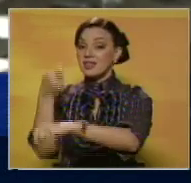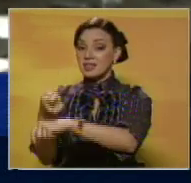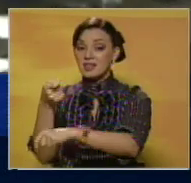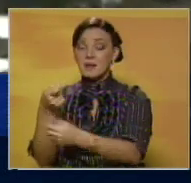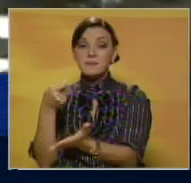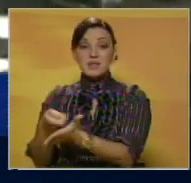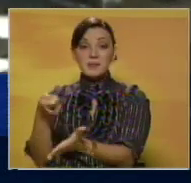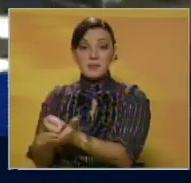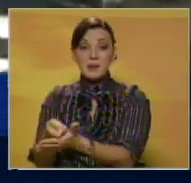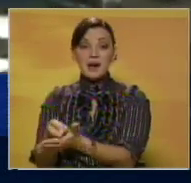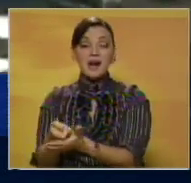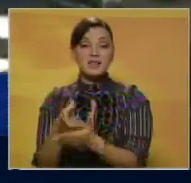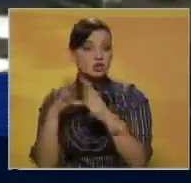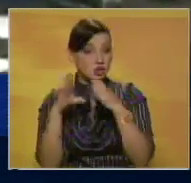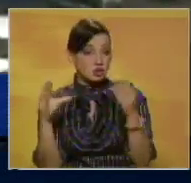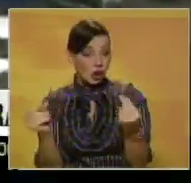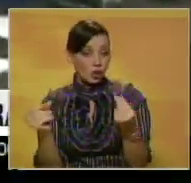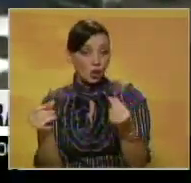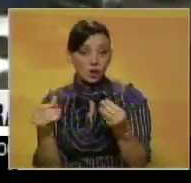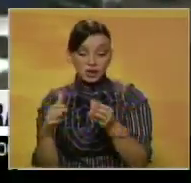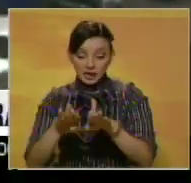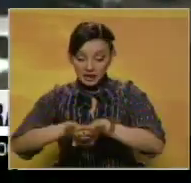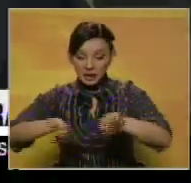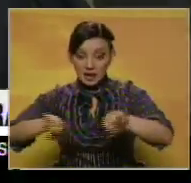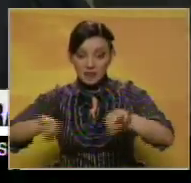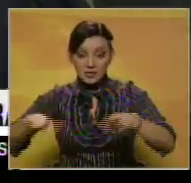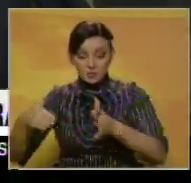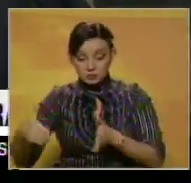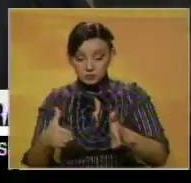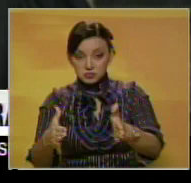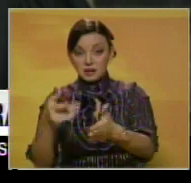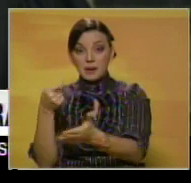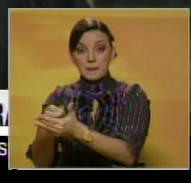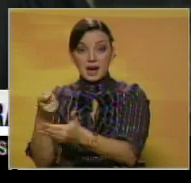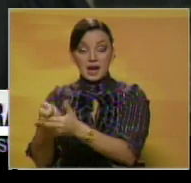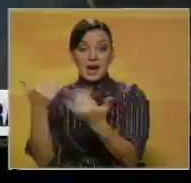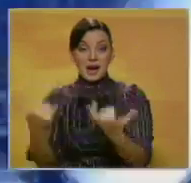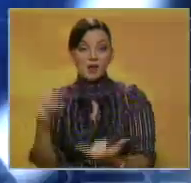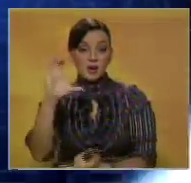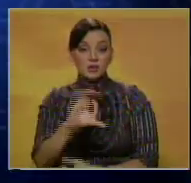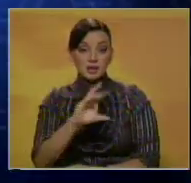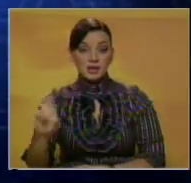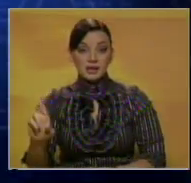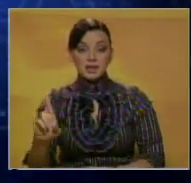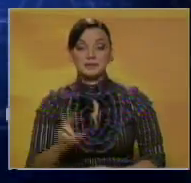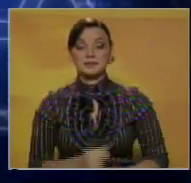demandante por los daños causados tras realizar estas actividades ilícitas.